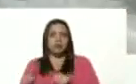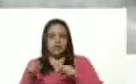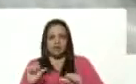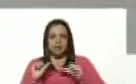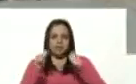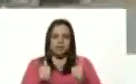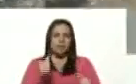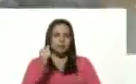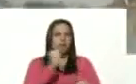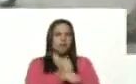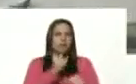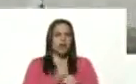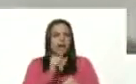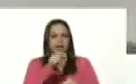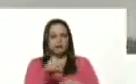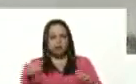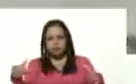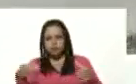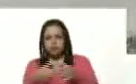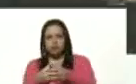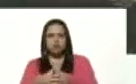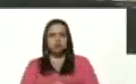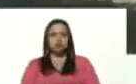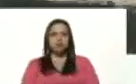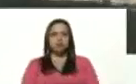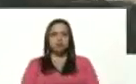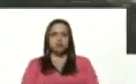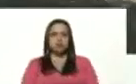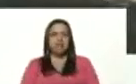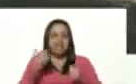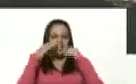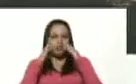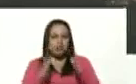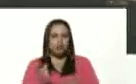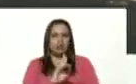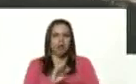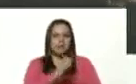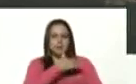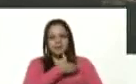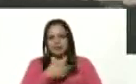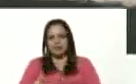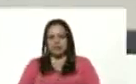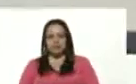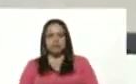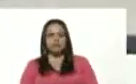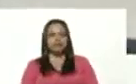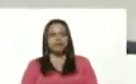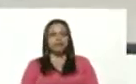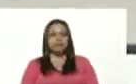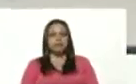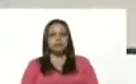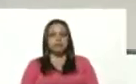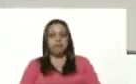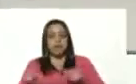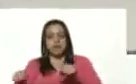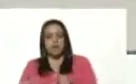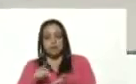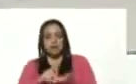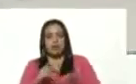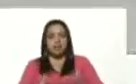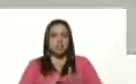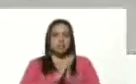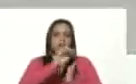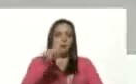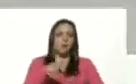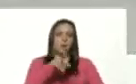a trabajar con estas brigadas de atención inmediata, señor presidente. Aquí, desde la parroquia San Juan, le